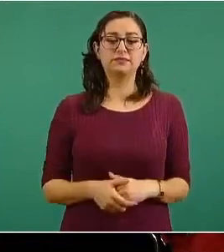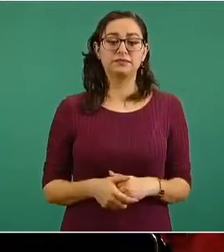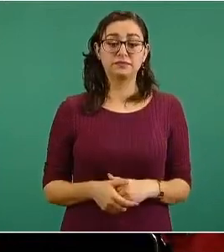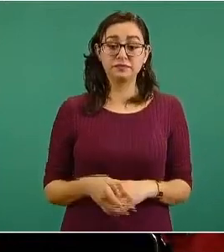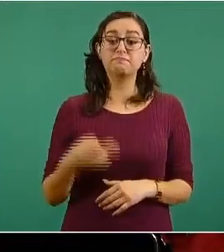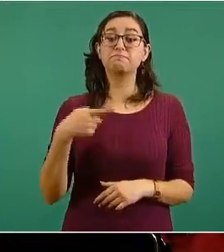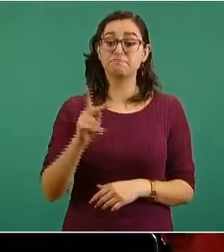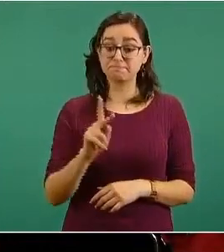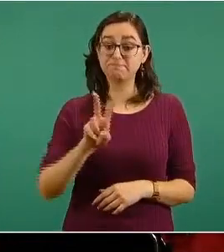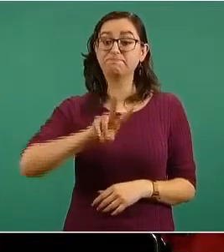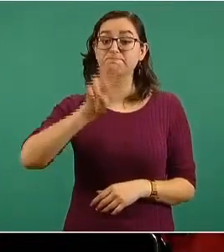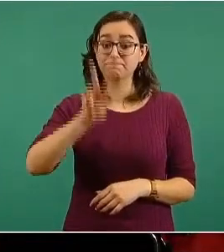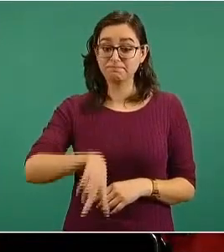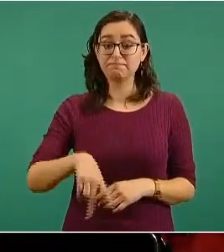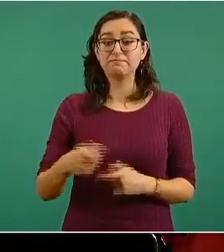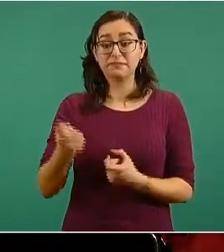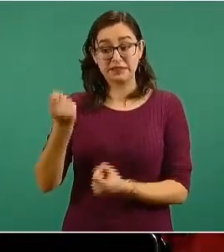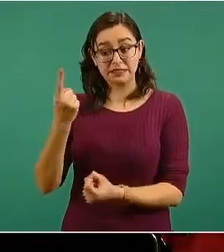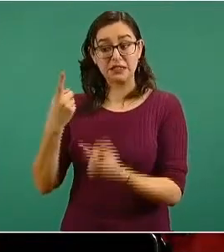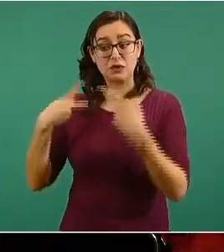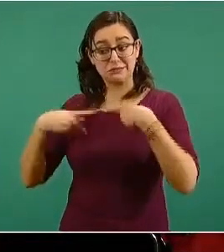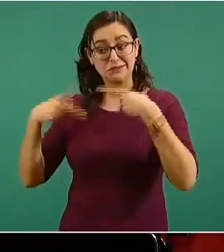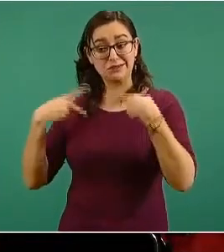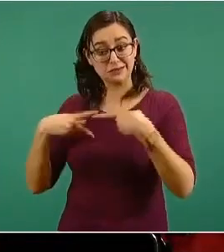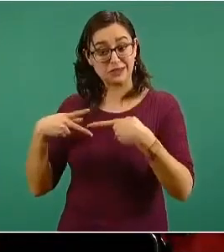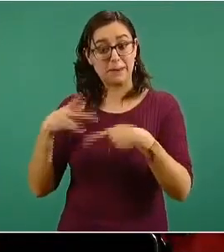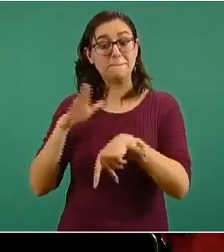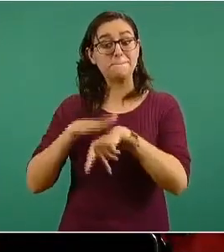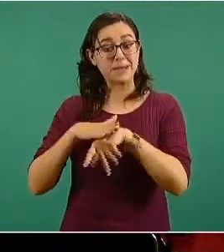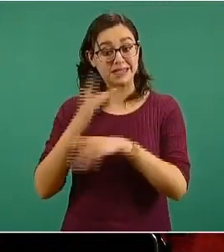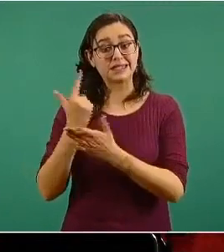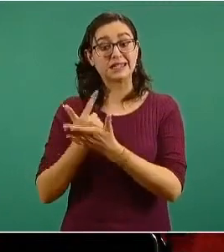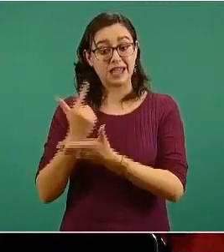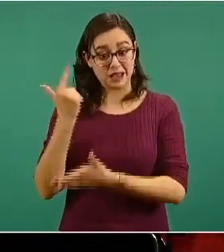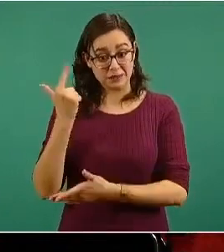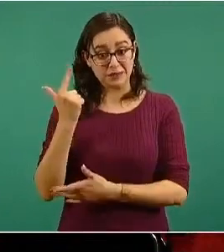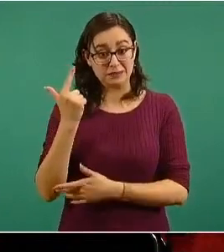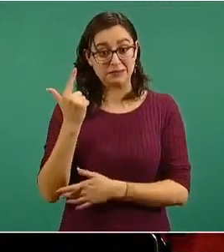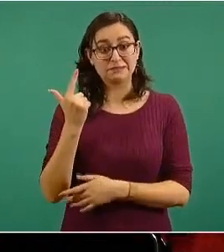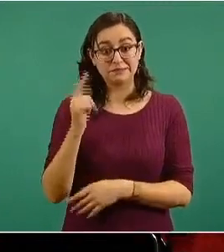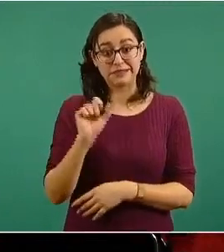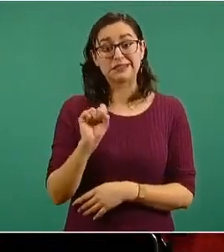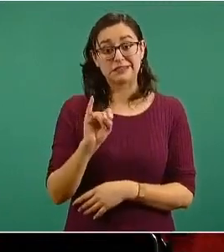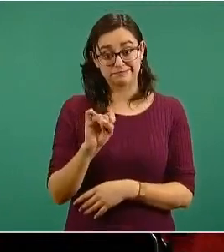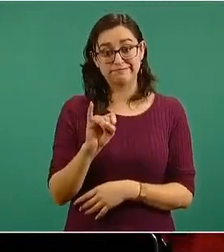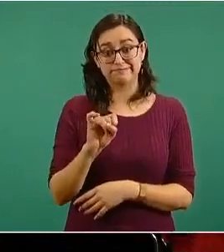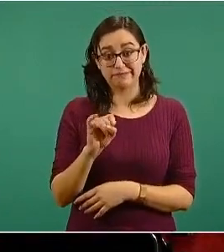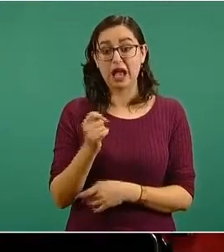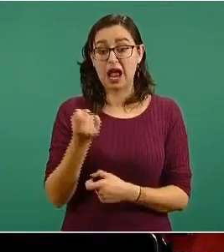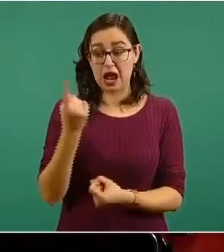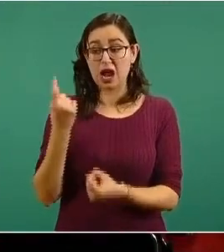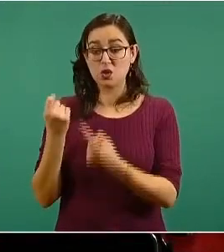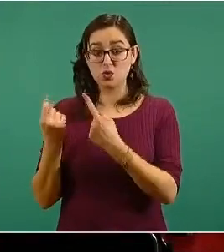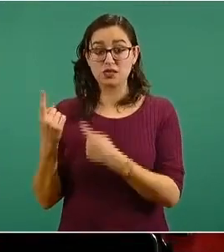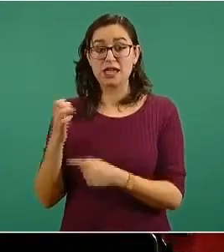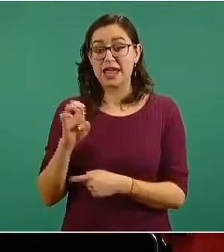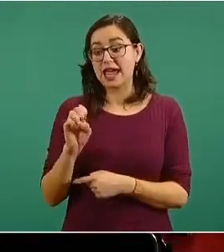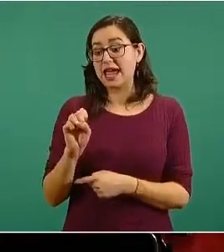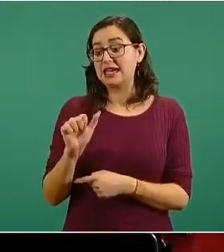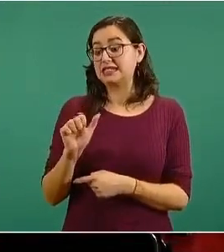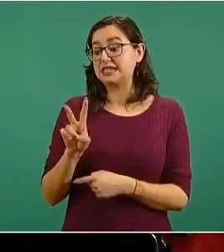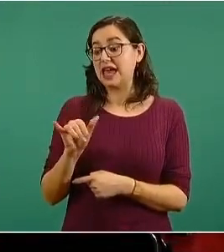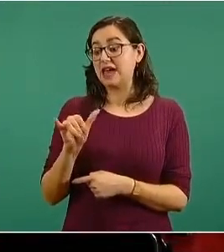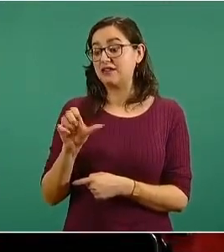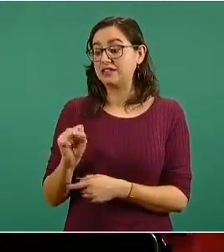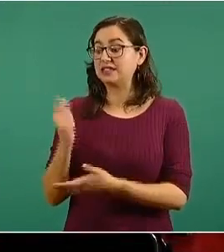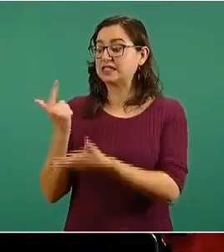ciertamente hay algunos que requieren una atención específica, los que son graves. Y estos ESAVIS graves